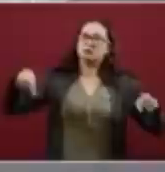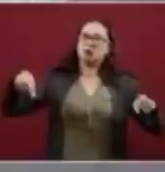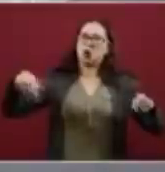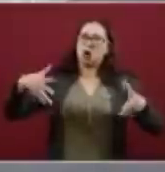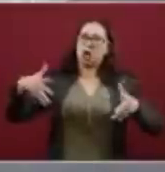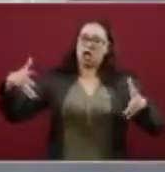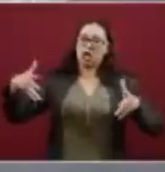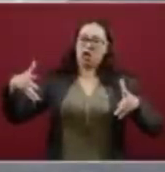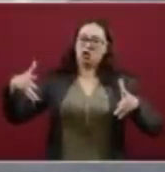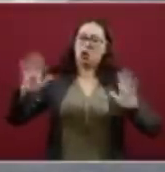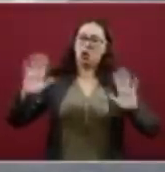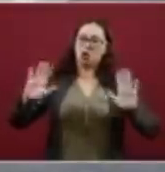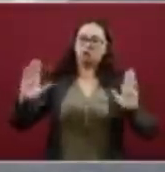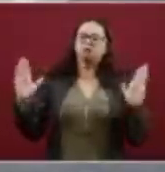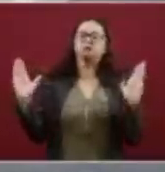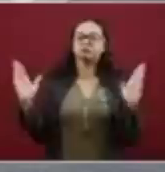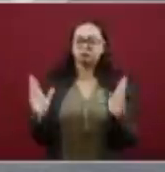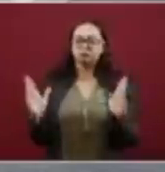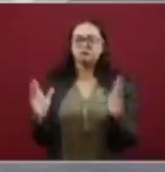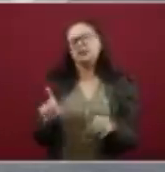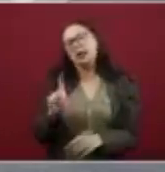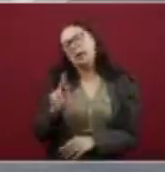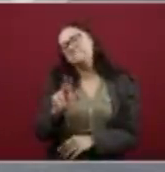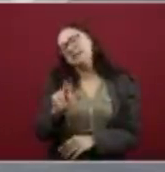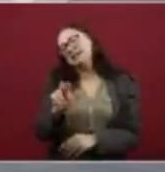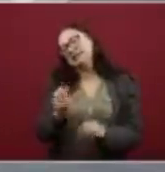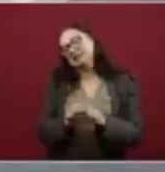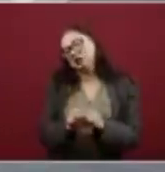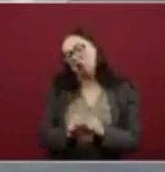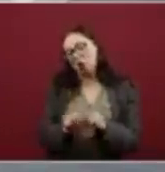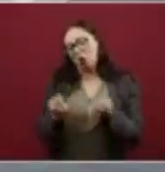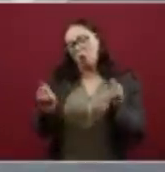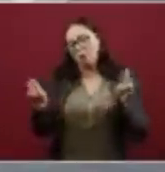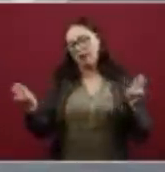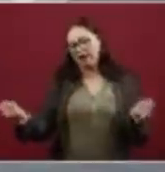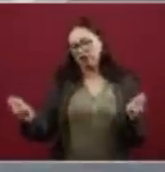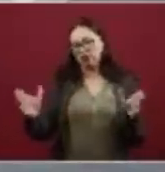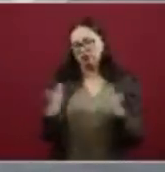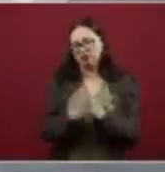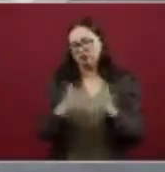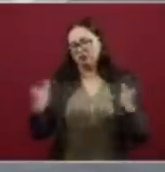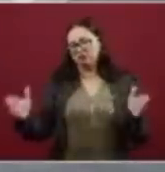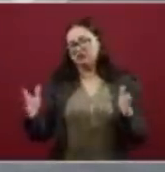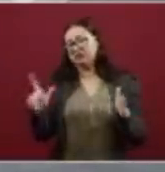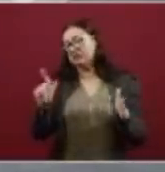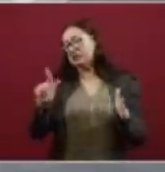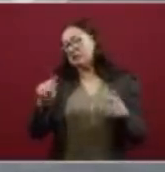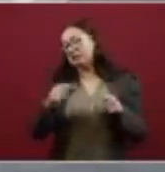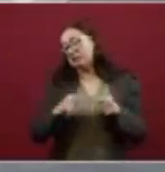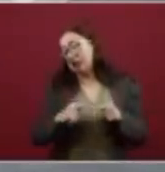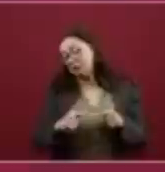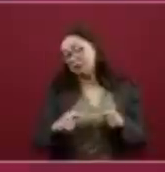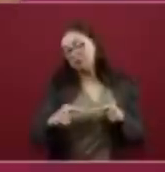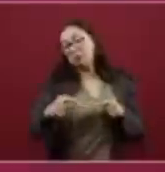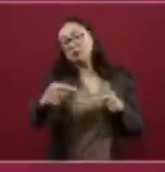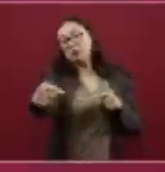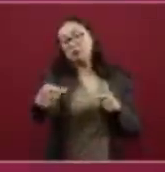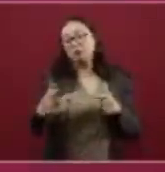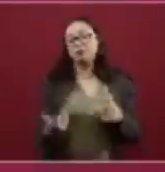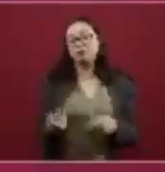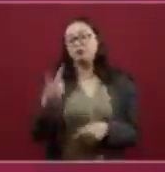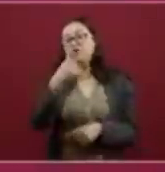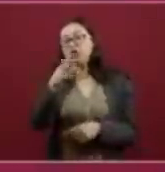pero sí como unos 25 metros, ¿no?, de ancho por 70 de largo, para